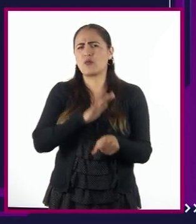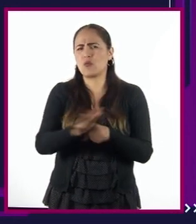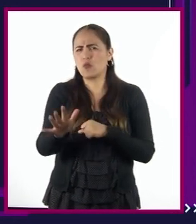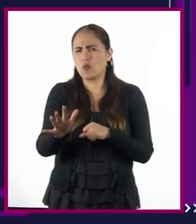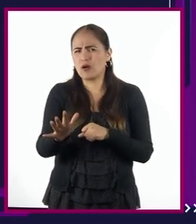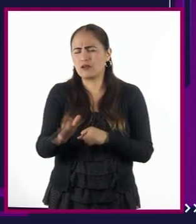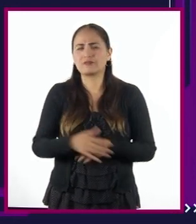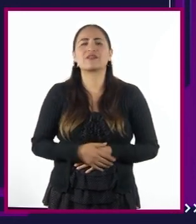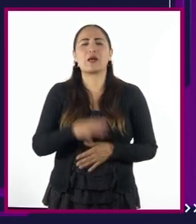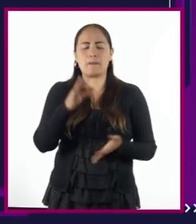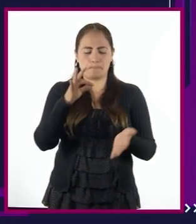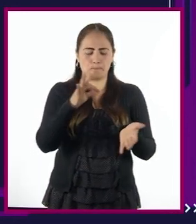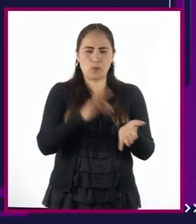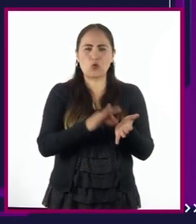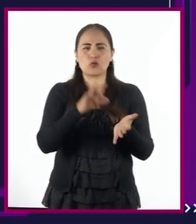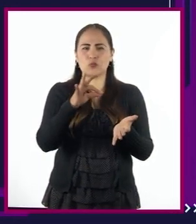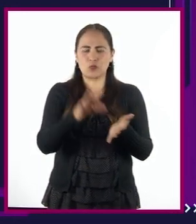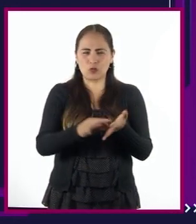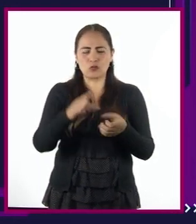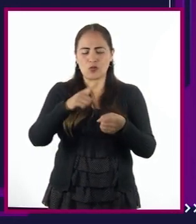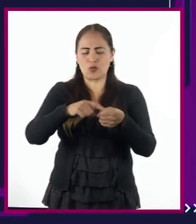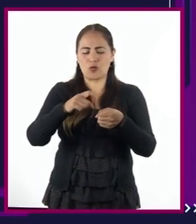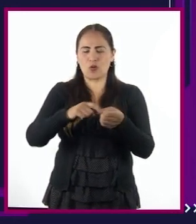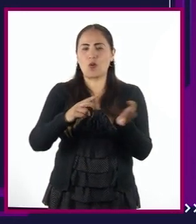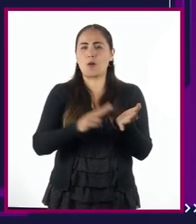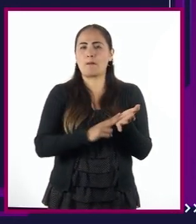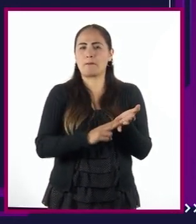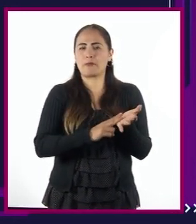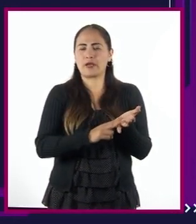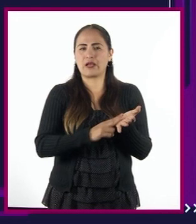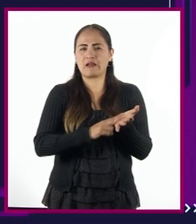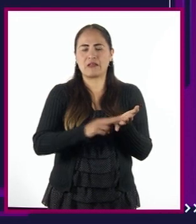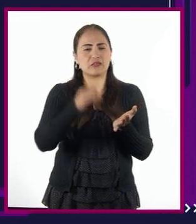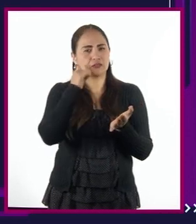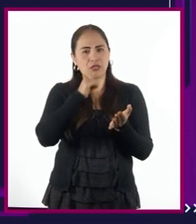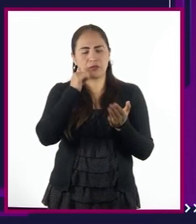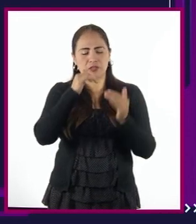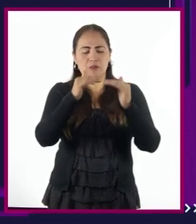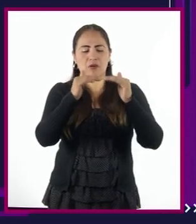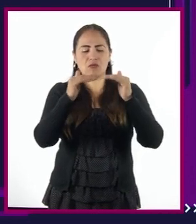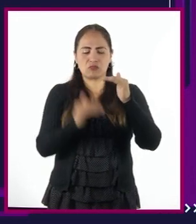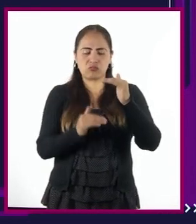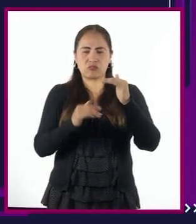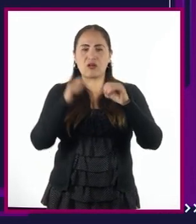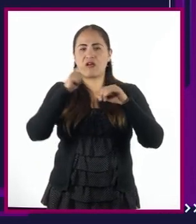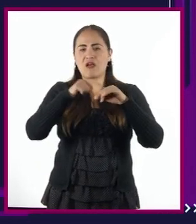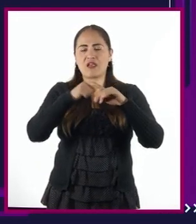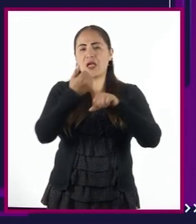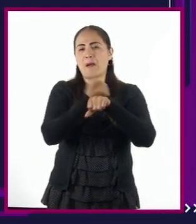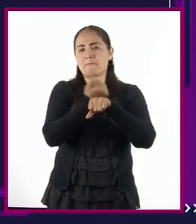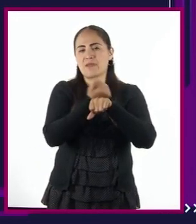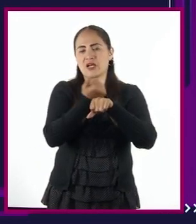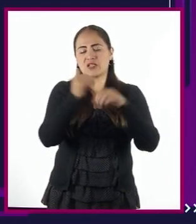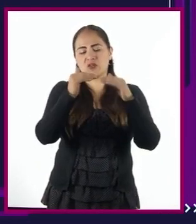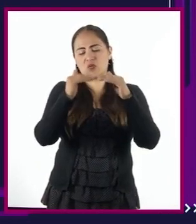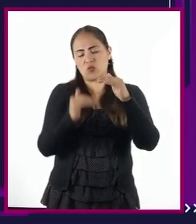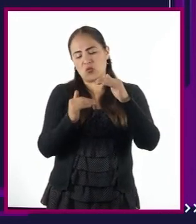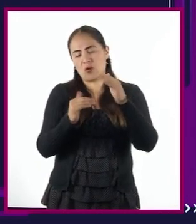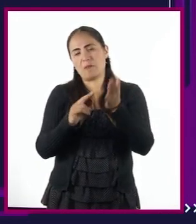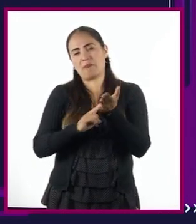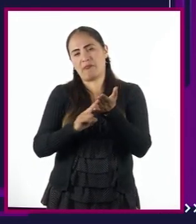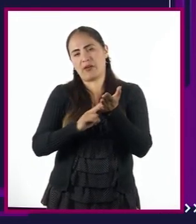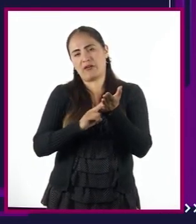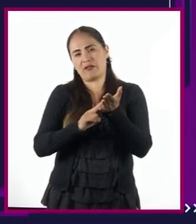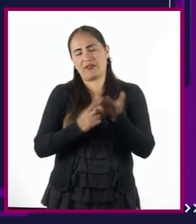a que los puntos de la gráfica verde siempre están por debajo de la gráfica de color amarillo. Como